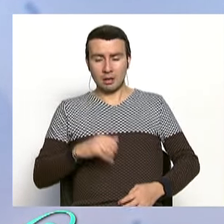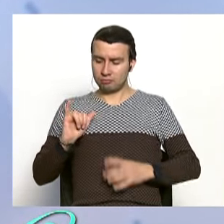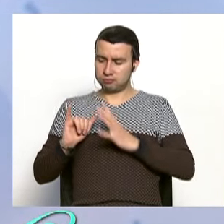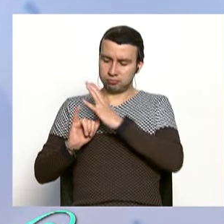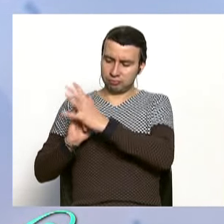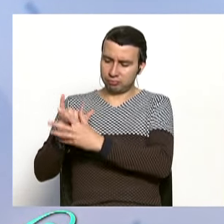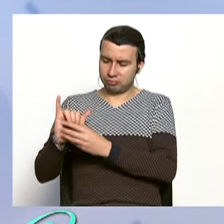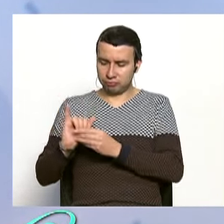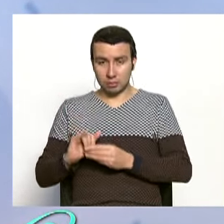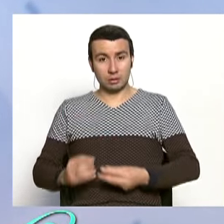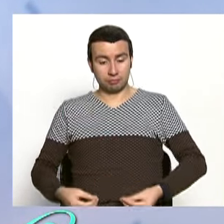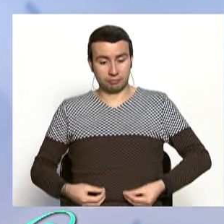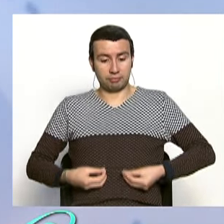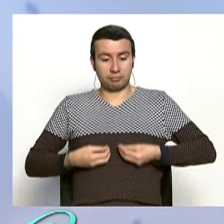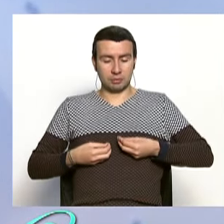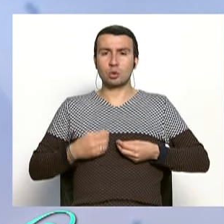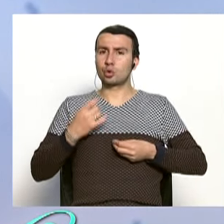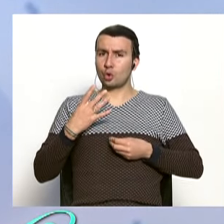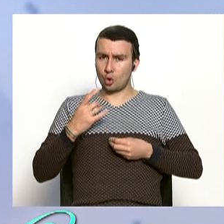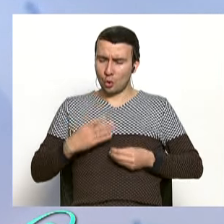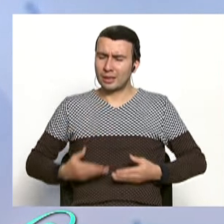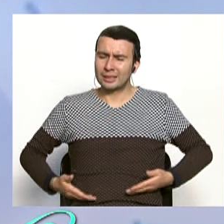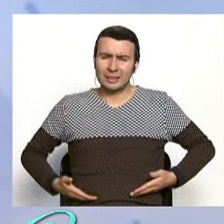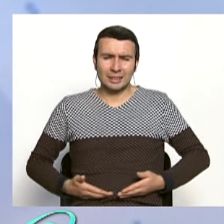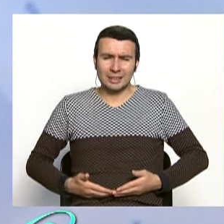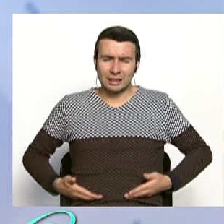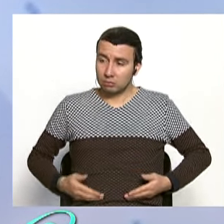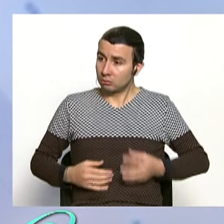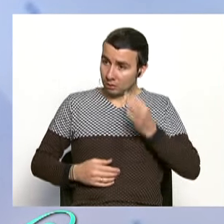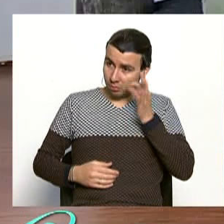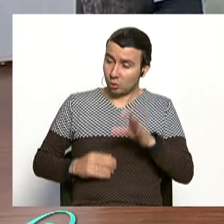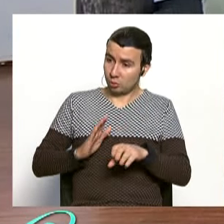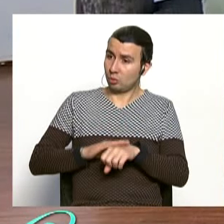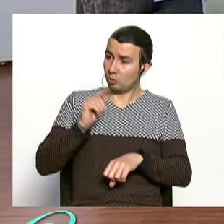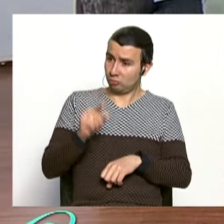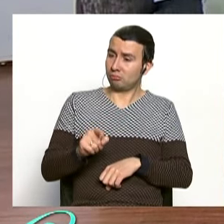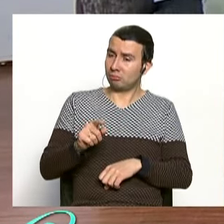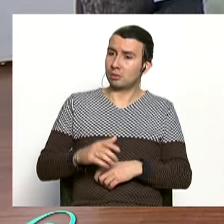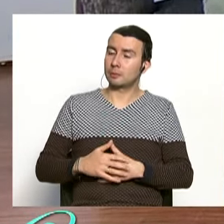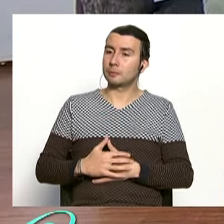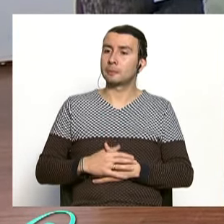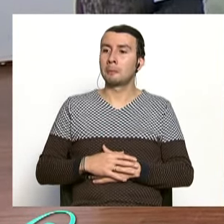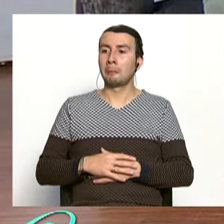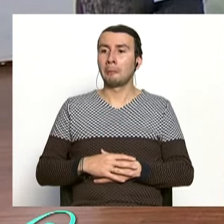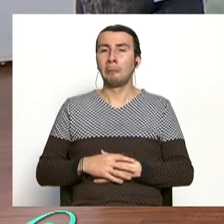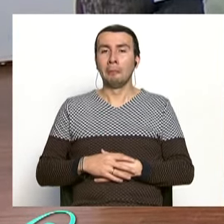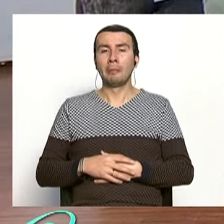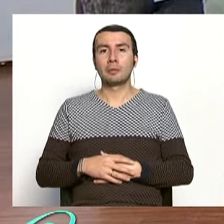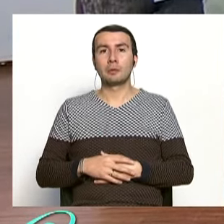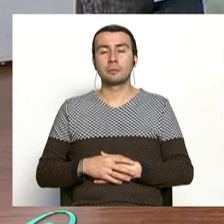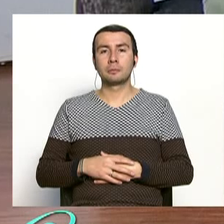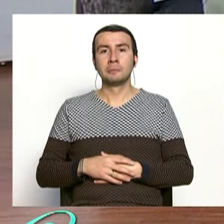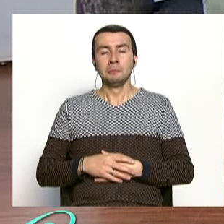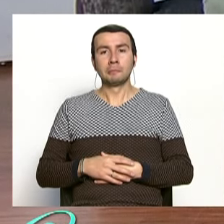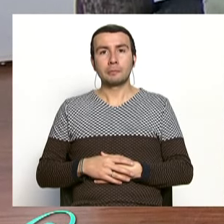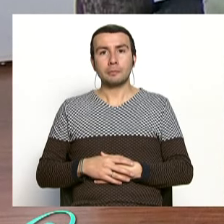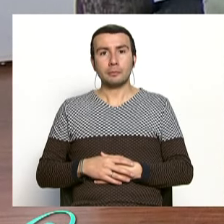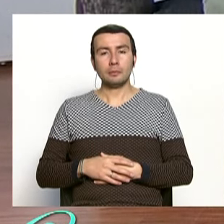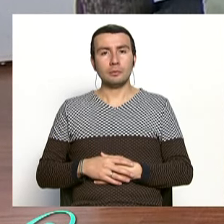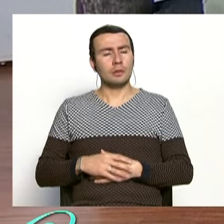demás y causar ese dolor pélvico ese dolor crónico eh definitivamente la la